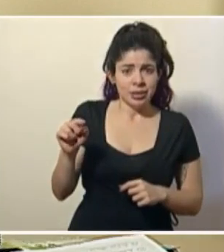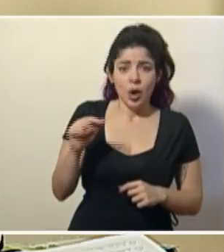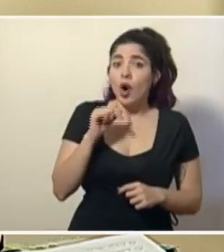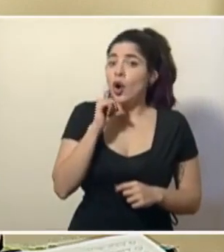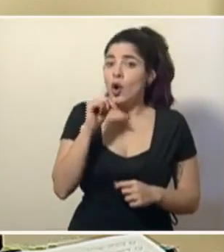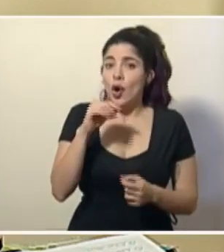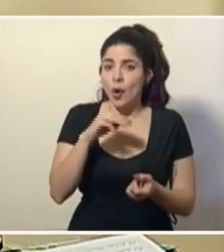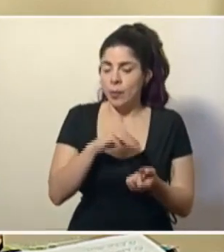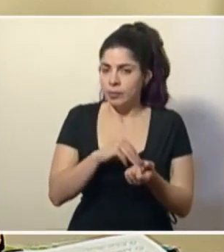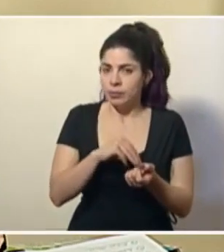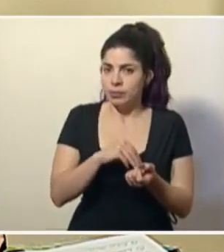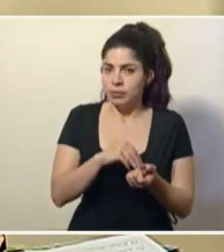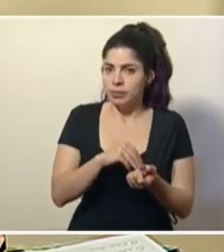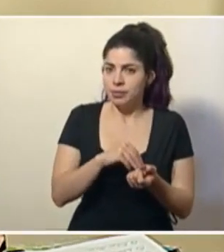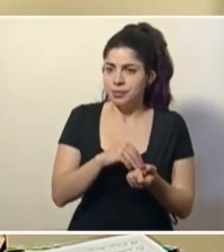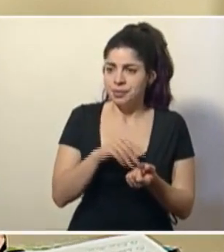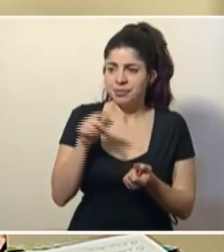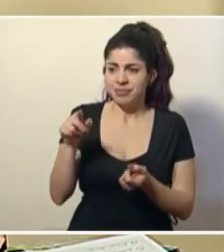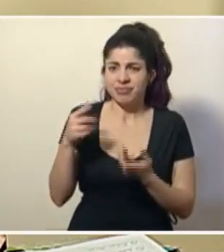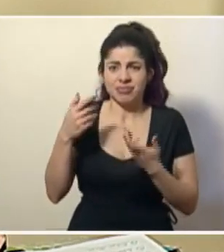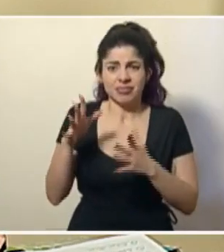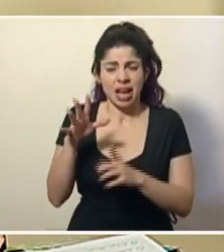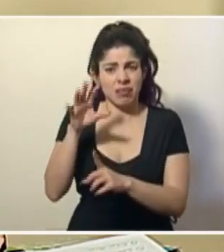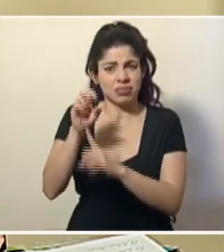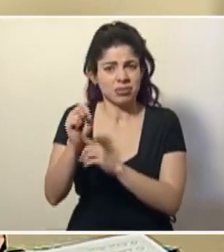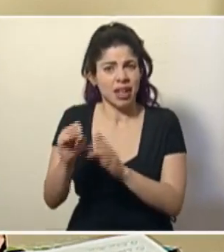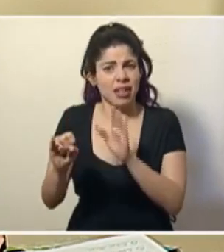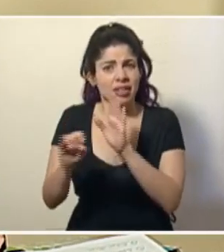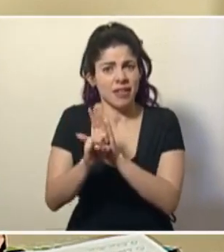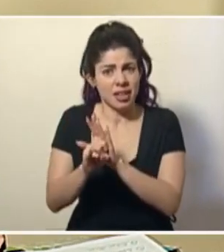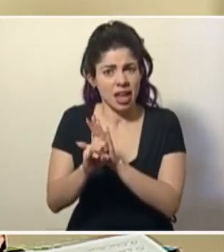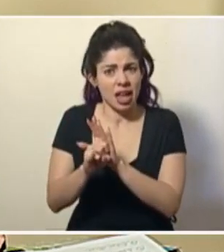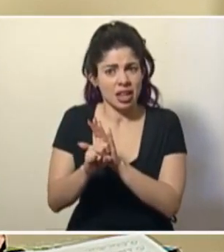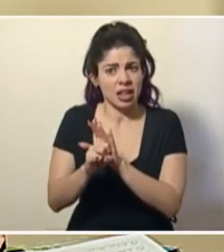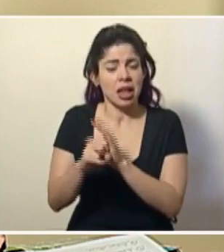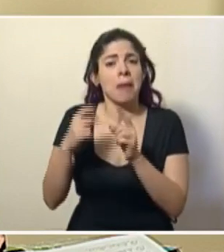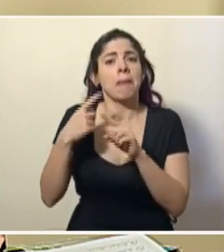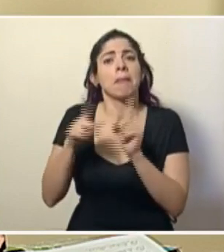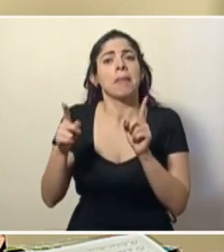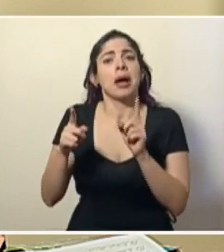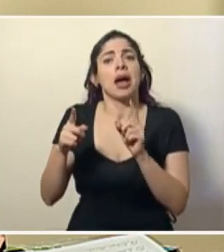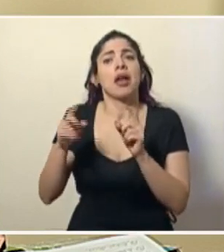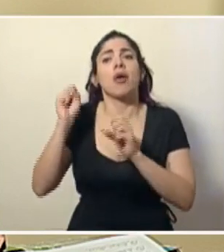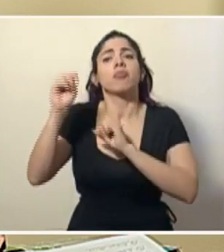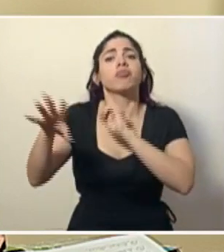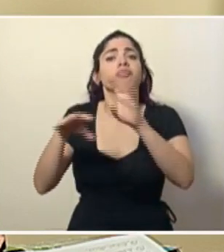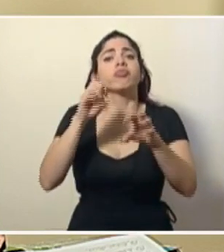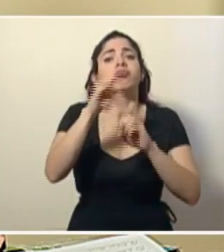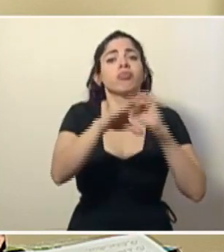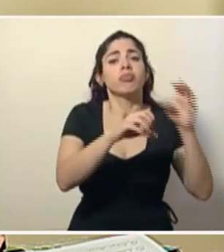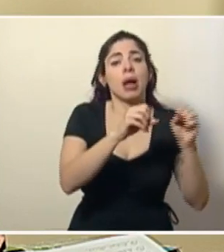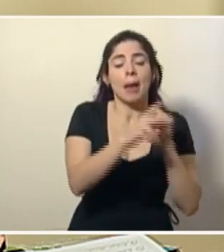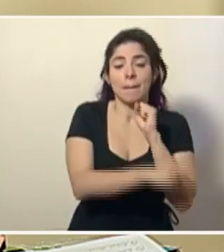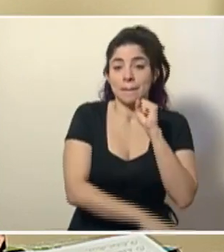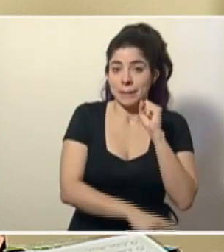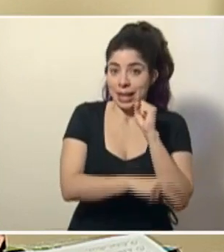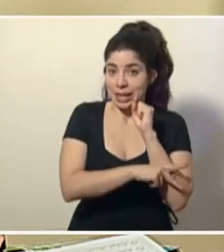no médicas se identificaron como tal y que se circularon, se distribuyeron en el